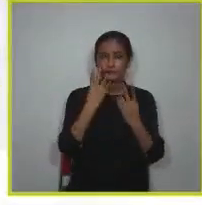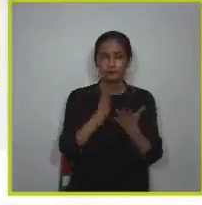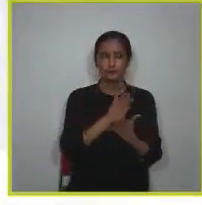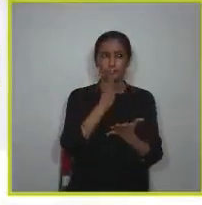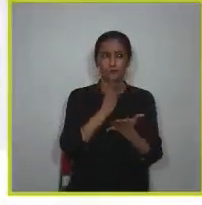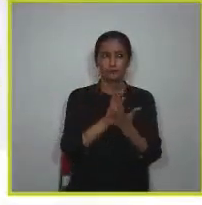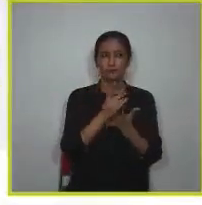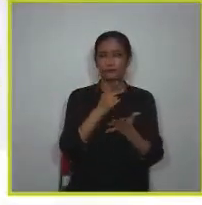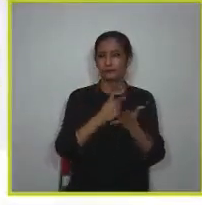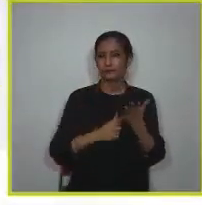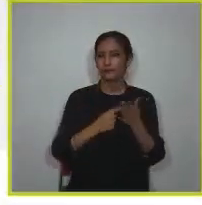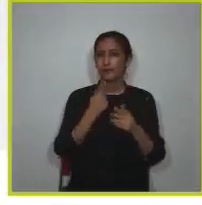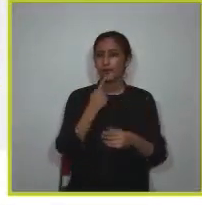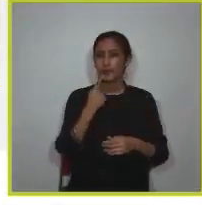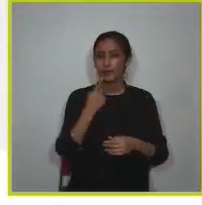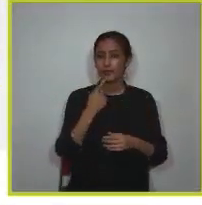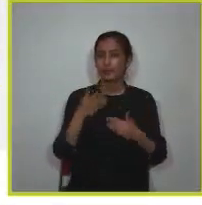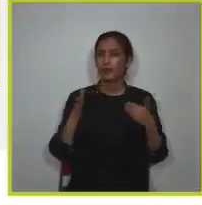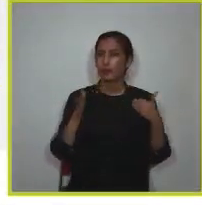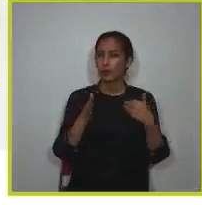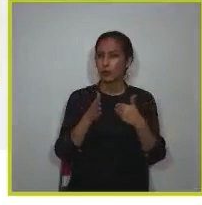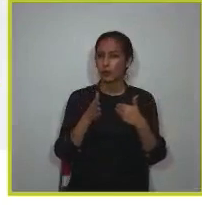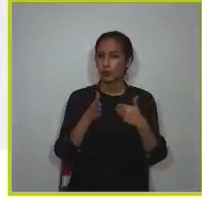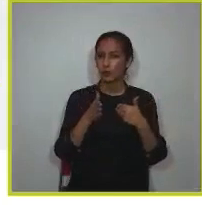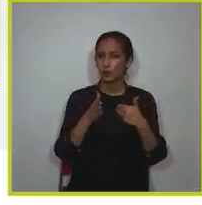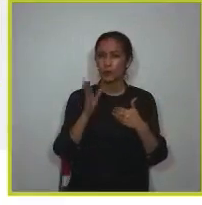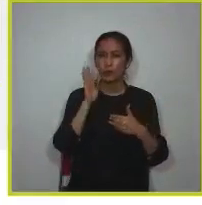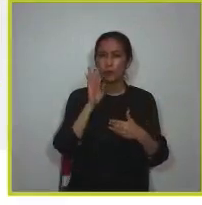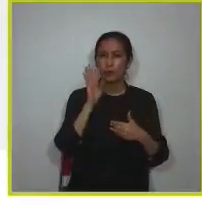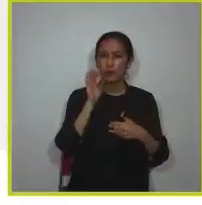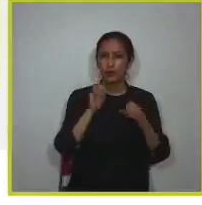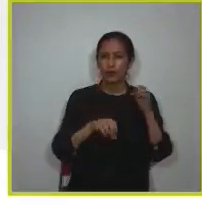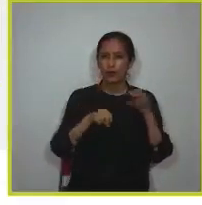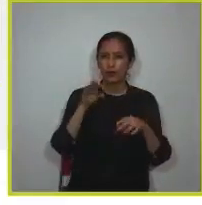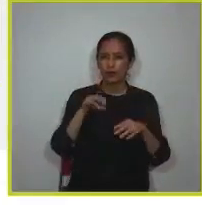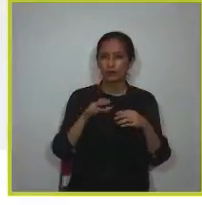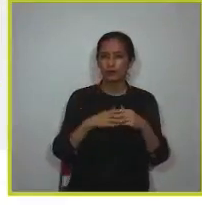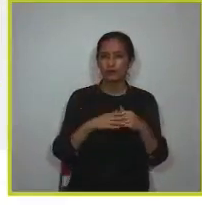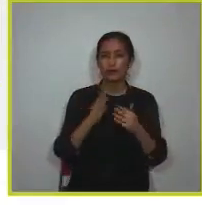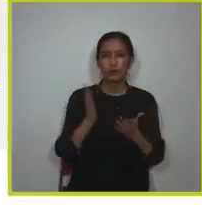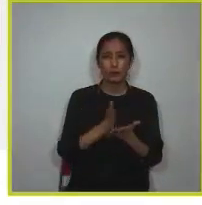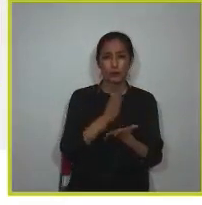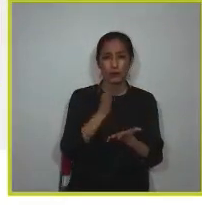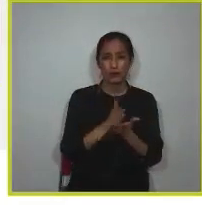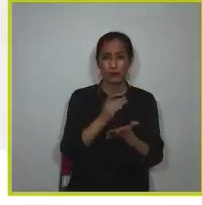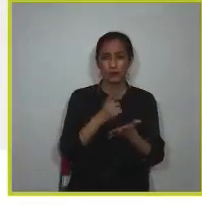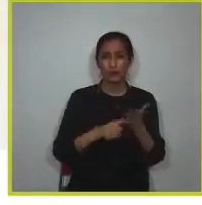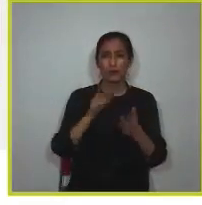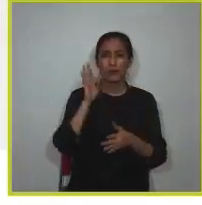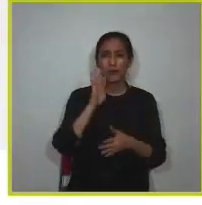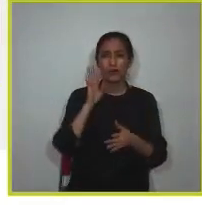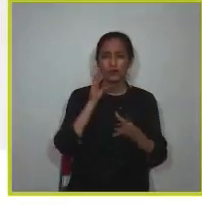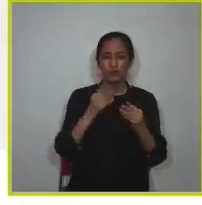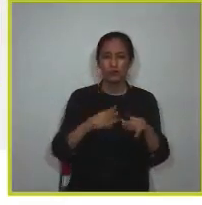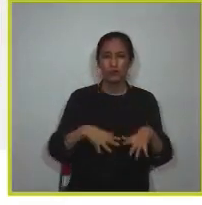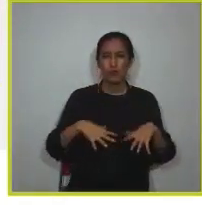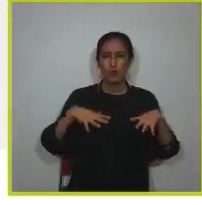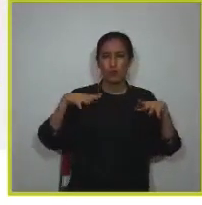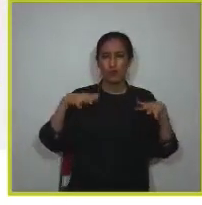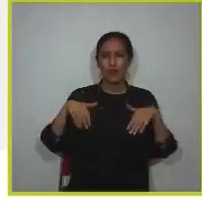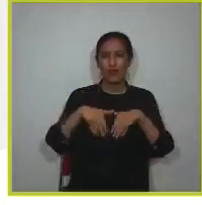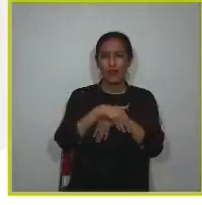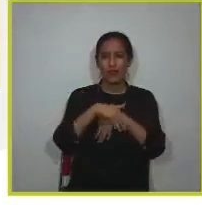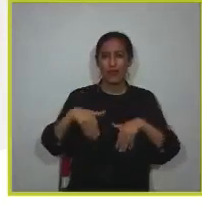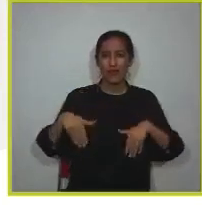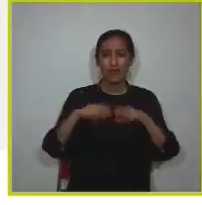que se dice en corto los residuos sólidos es un problema de la basura acumulada en